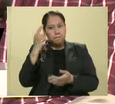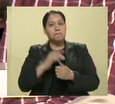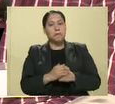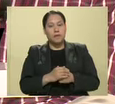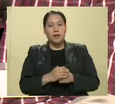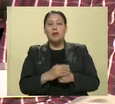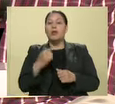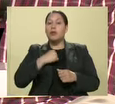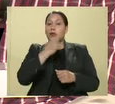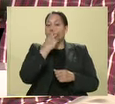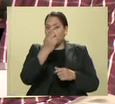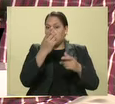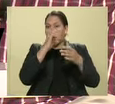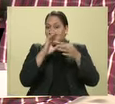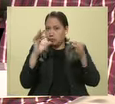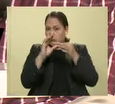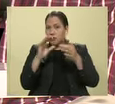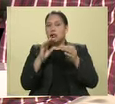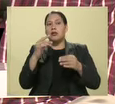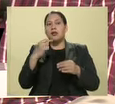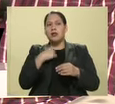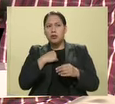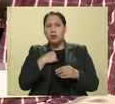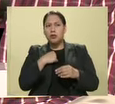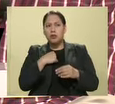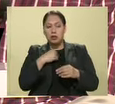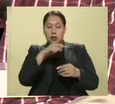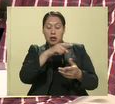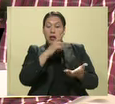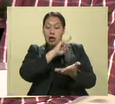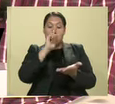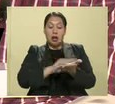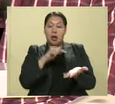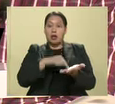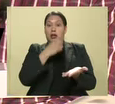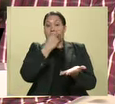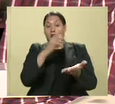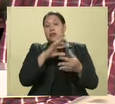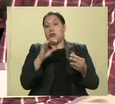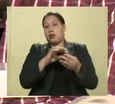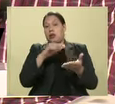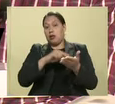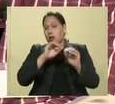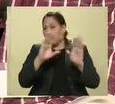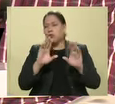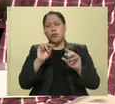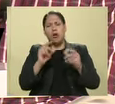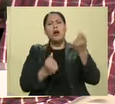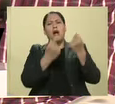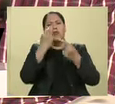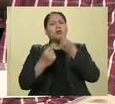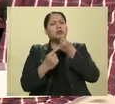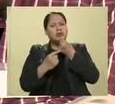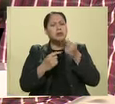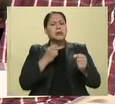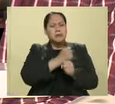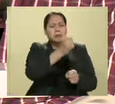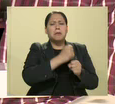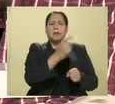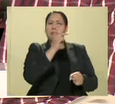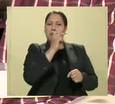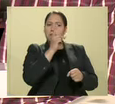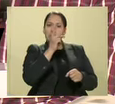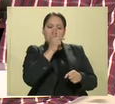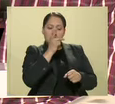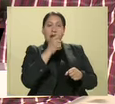que ser muy objetiva, no me puedo dejar llevar por lo que dice la ley. Hay ocasiones que hay niños que maltratados, claro,